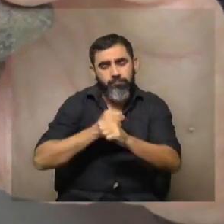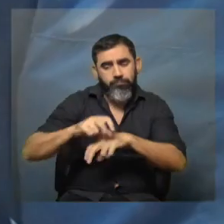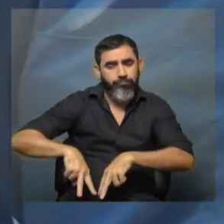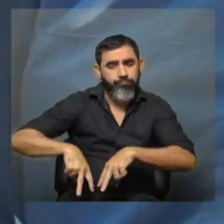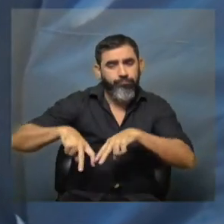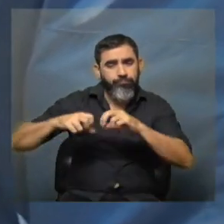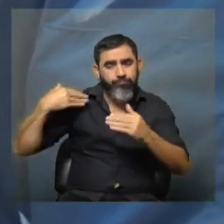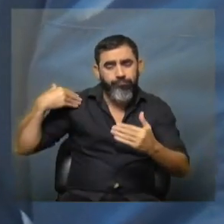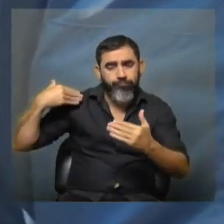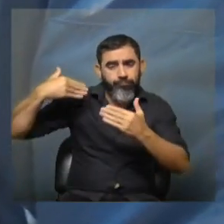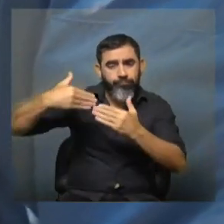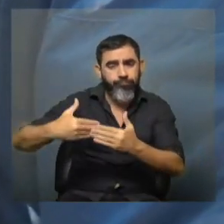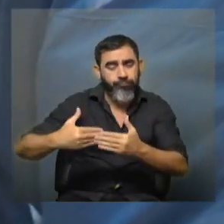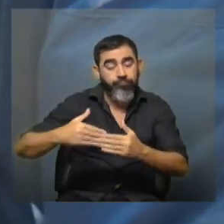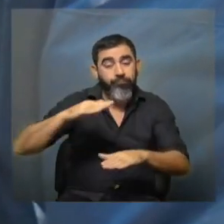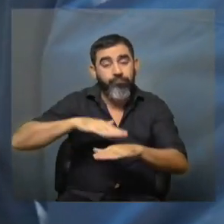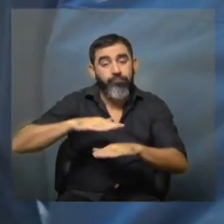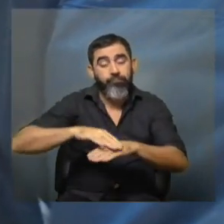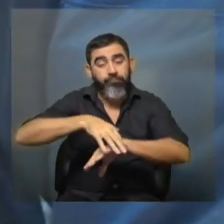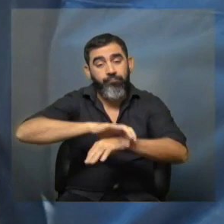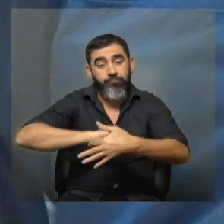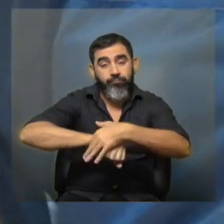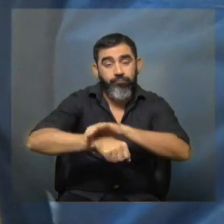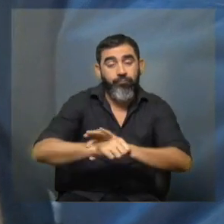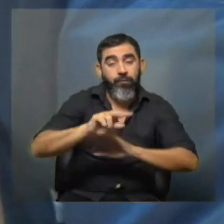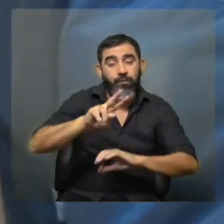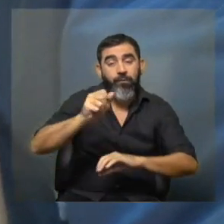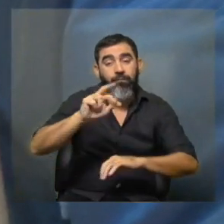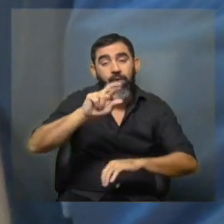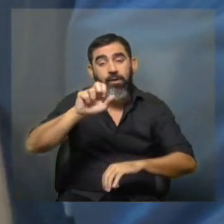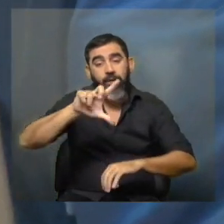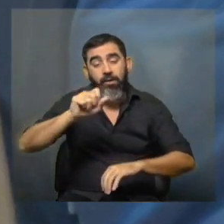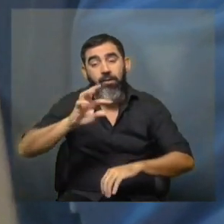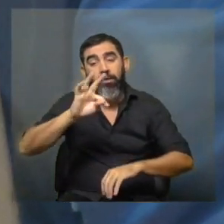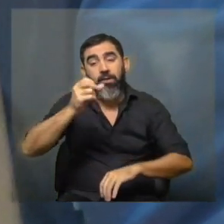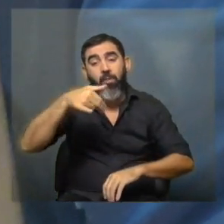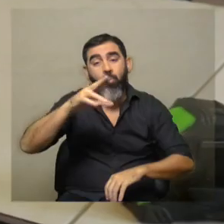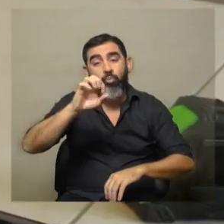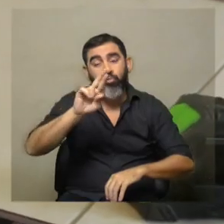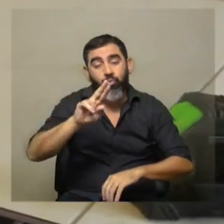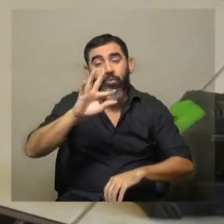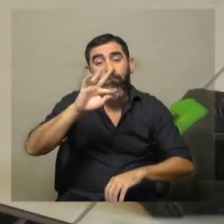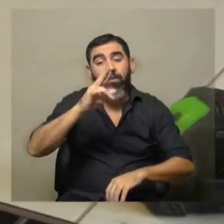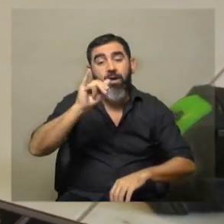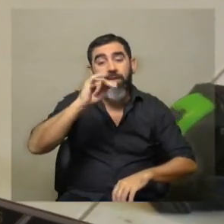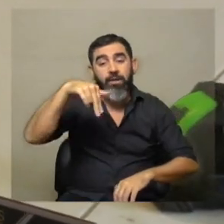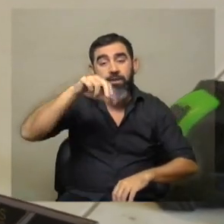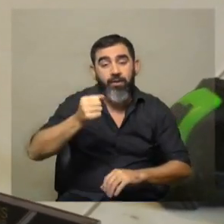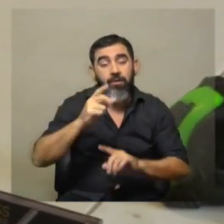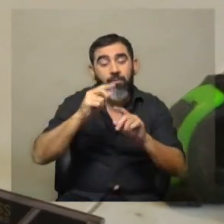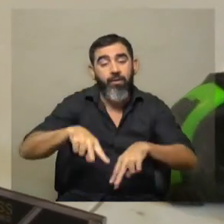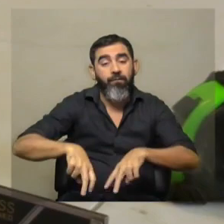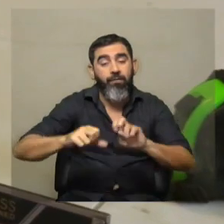investigación y análisis por parte de los paleontólogos Luciano Varela, Sebastián Tambuso y Richard Fariña, junto a investigadores